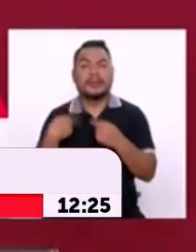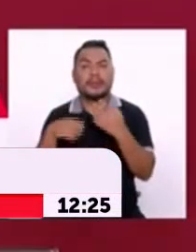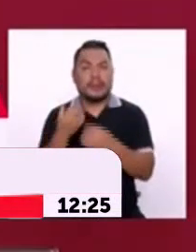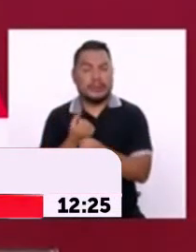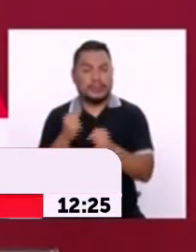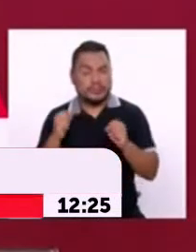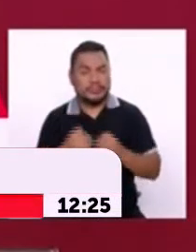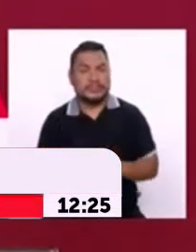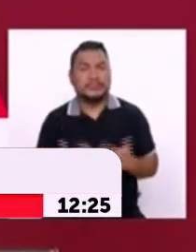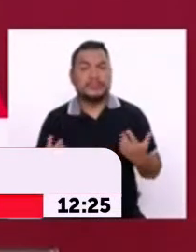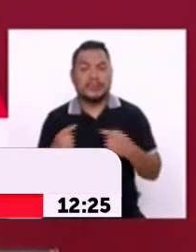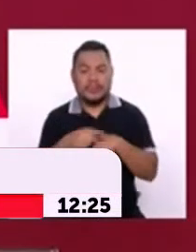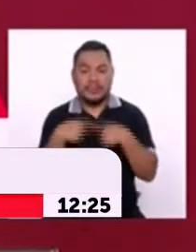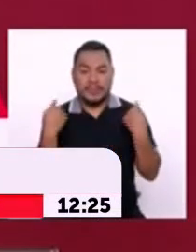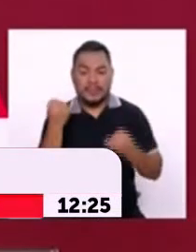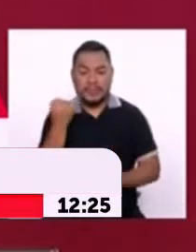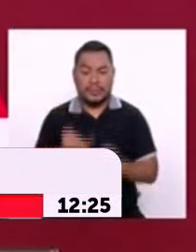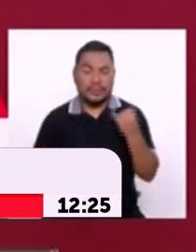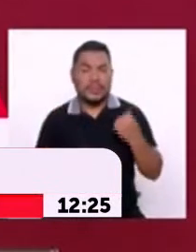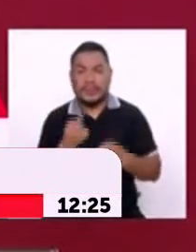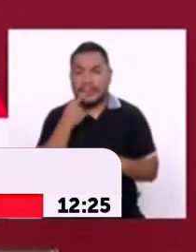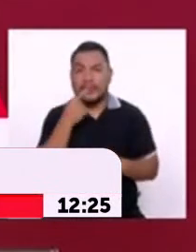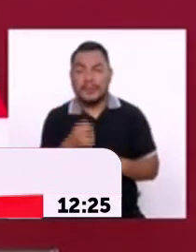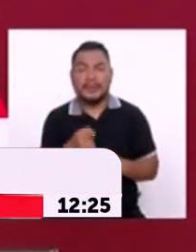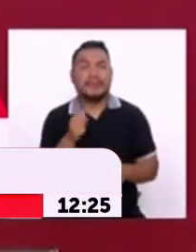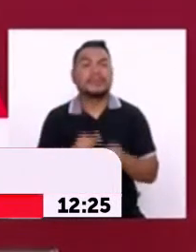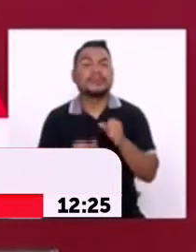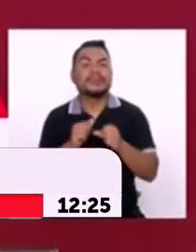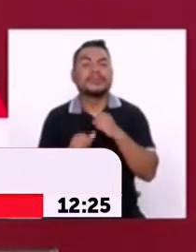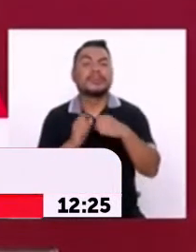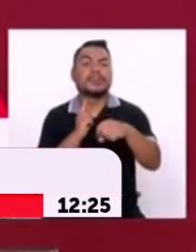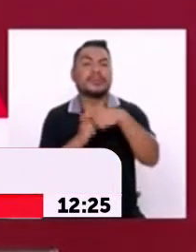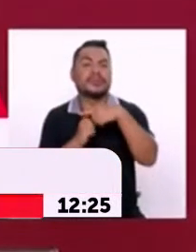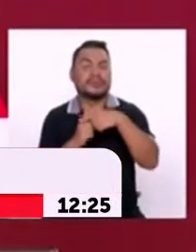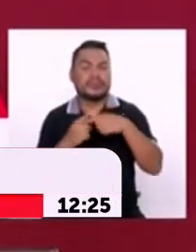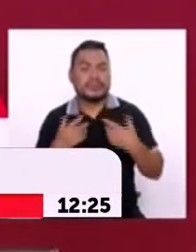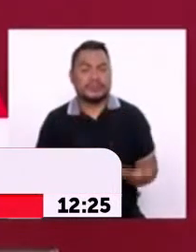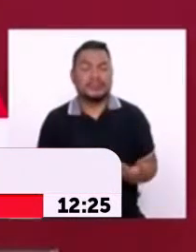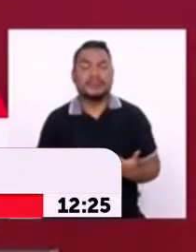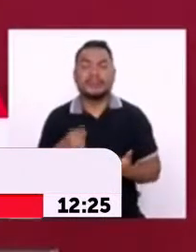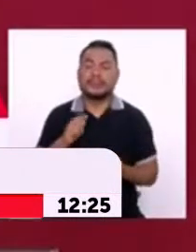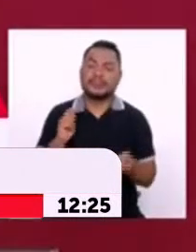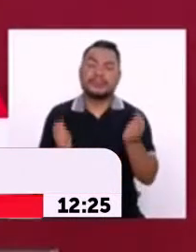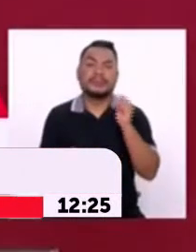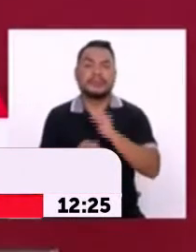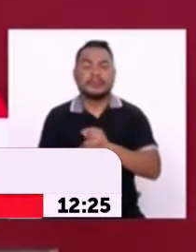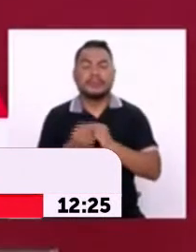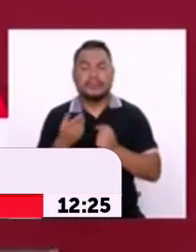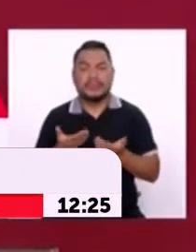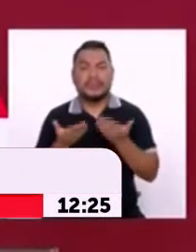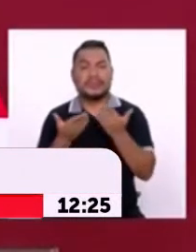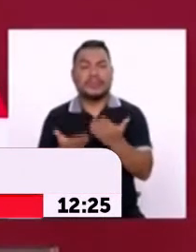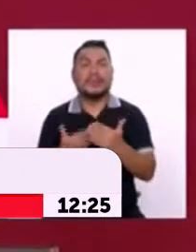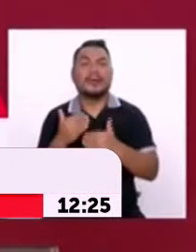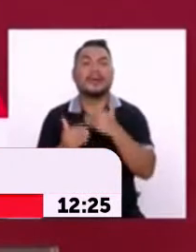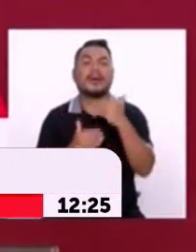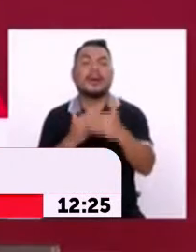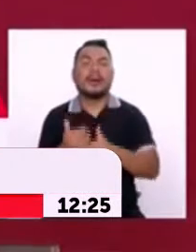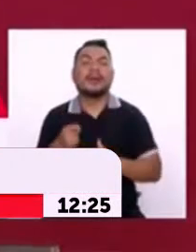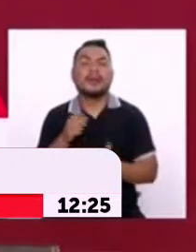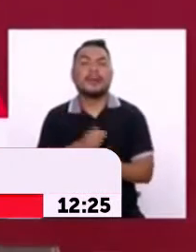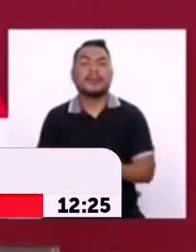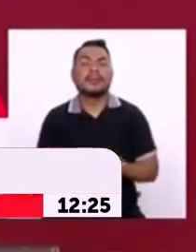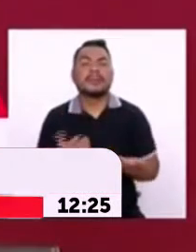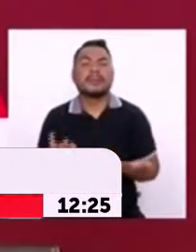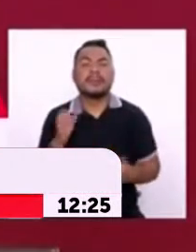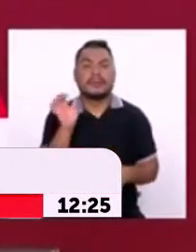recuperarse. En marzo último registró cifras positivas, revirtiendo la tendencia decreciente de